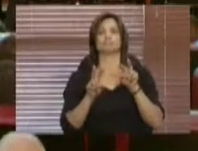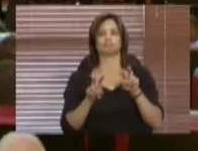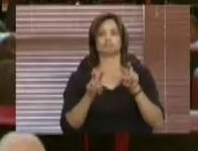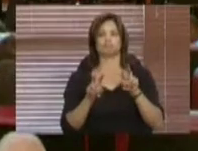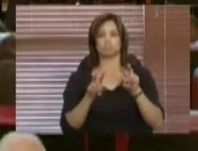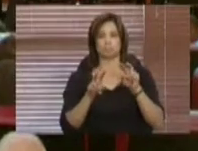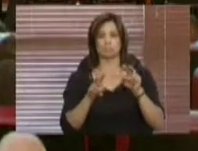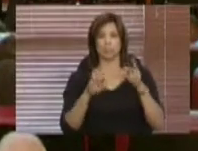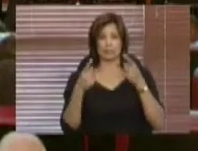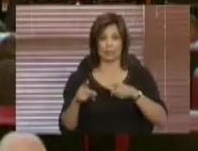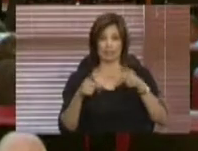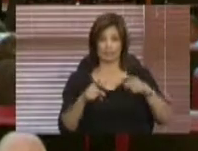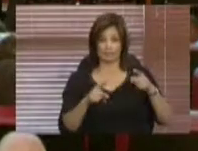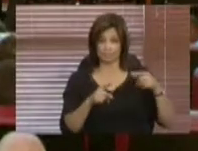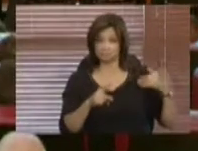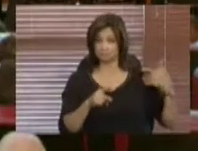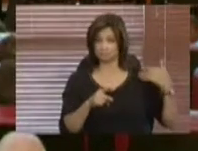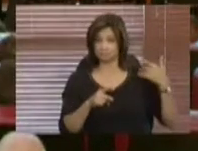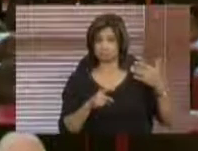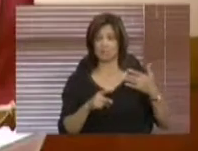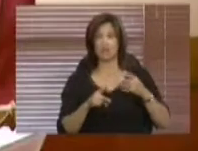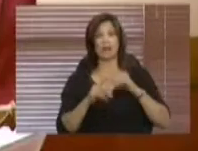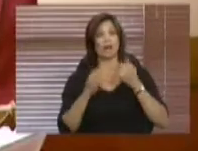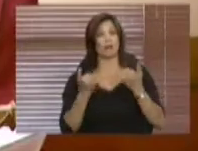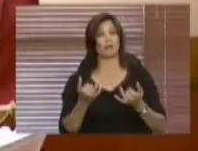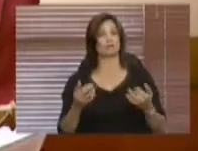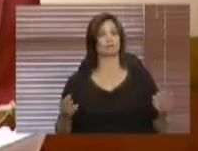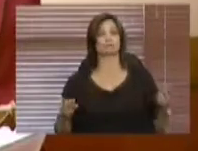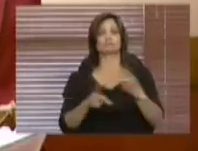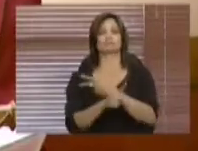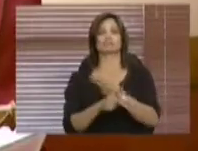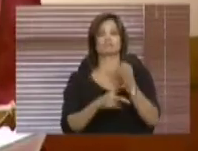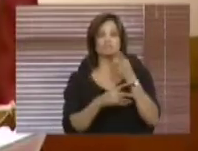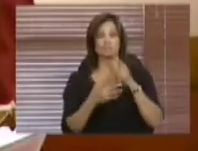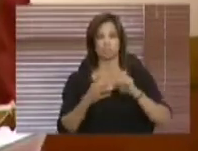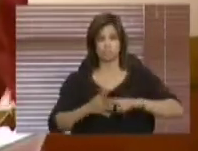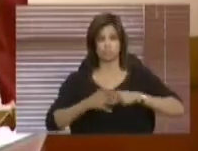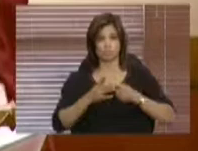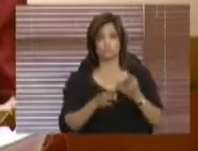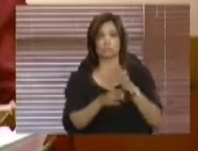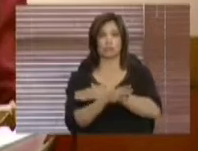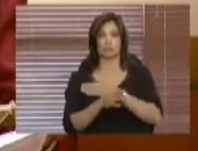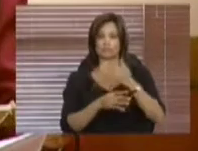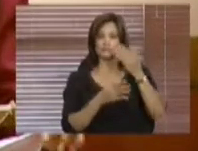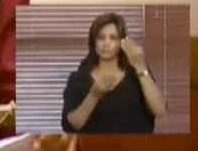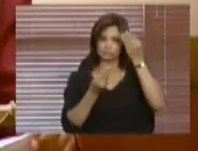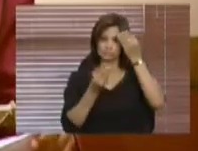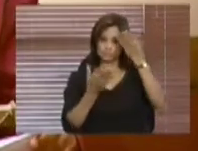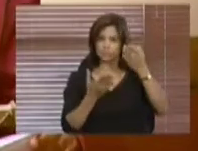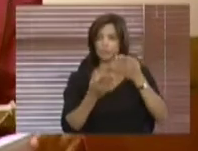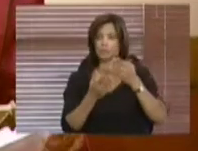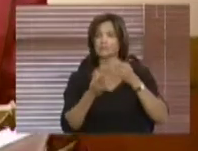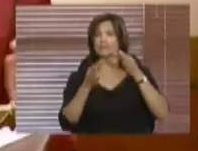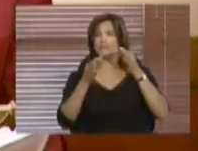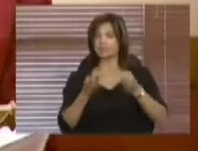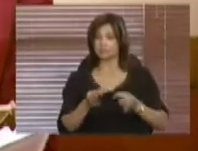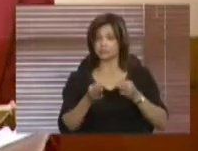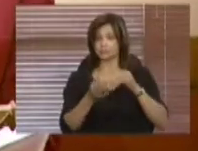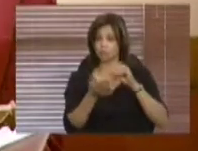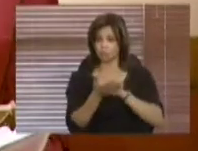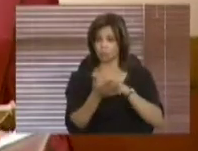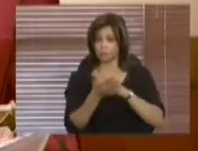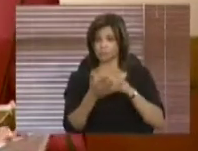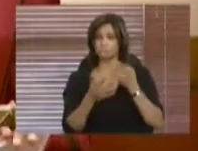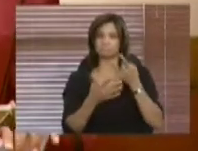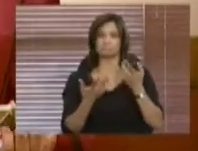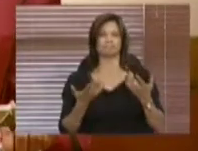pasado. Pero ahora fue más grave, pues el ataque empezó antes de conocerse el fundamento de la decisión,